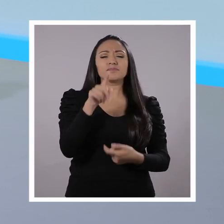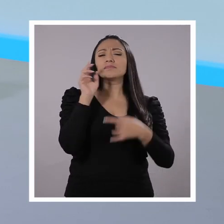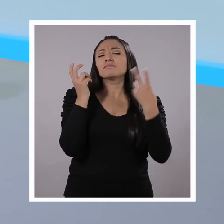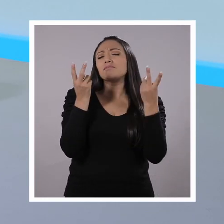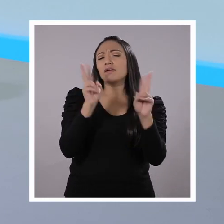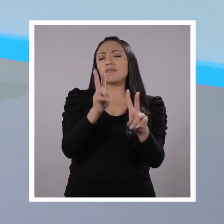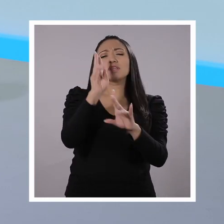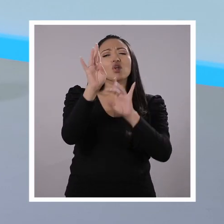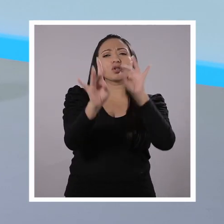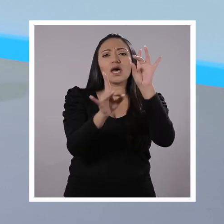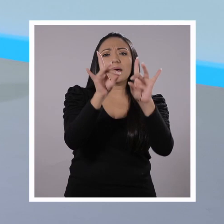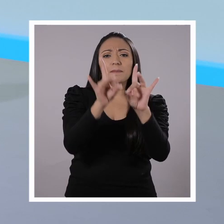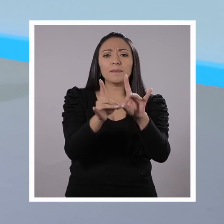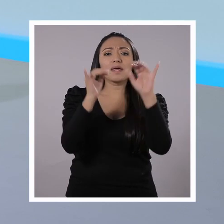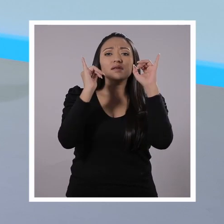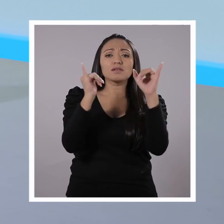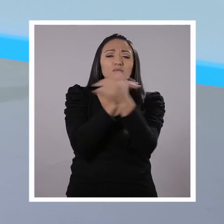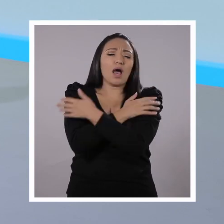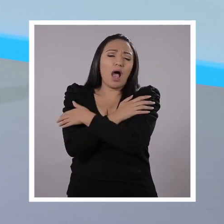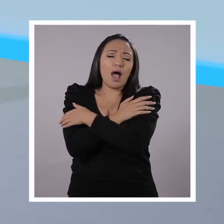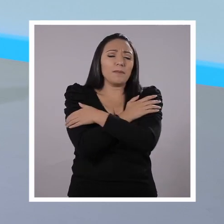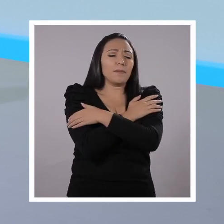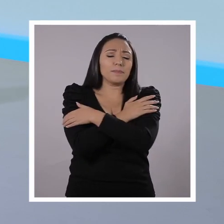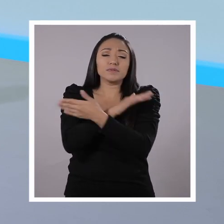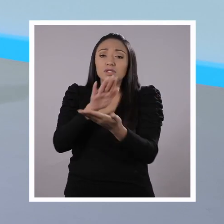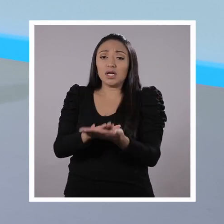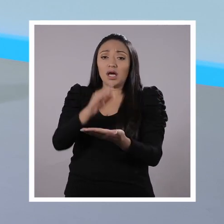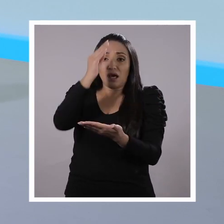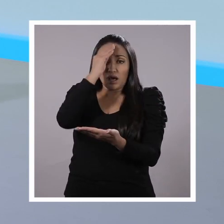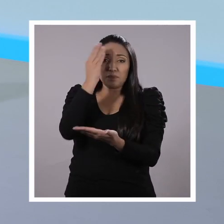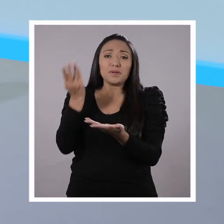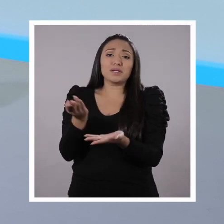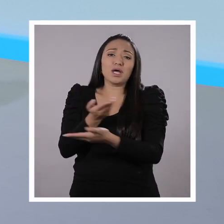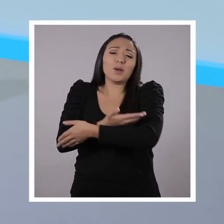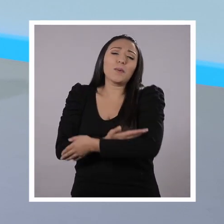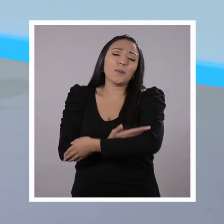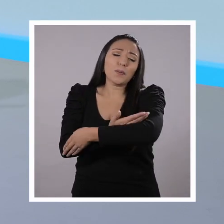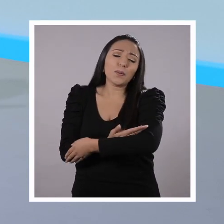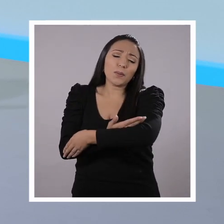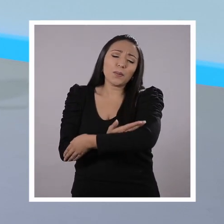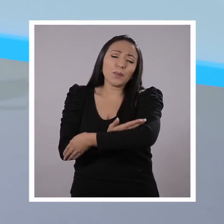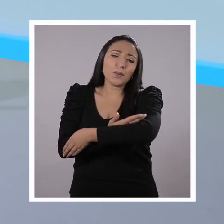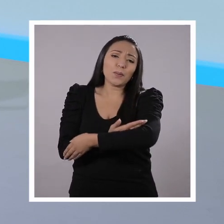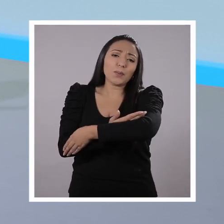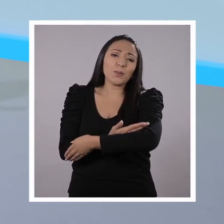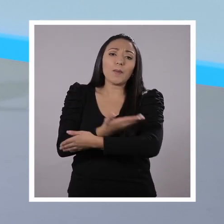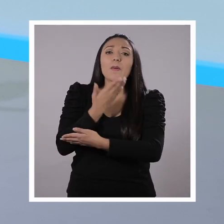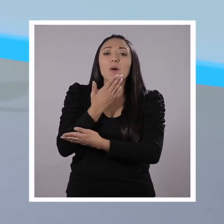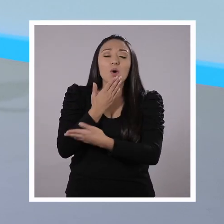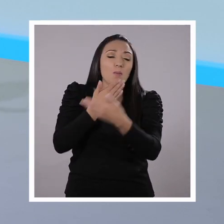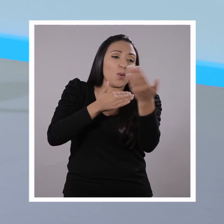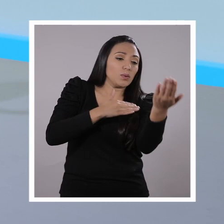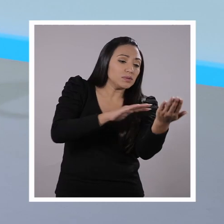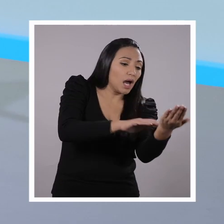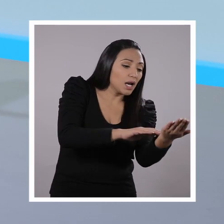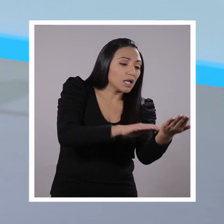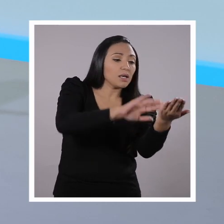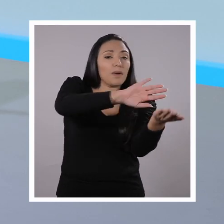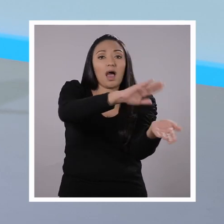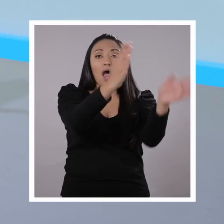qué? Disfrutamos también un montón de nuestro segmento apapachar. Ese de cuando acunamos a nuestros bebés de maneras